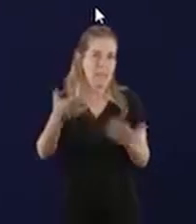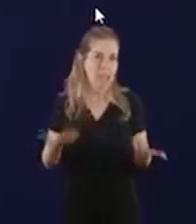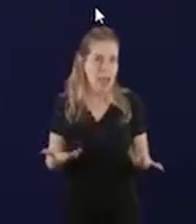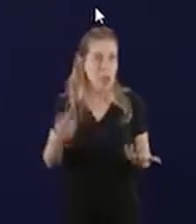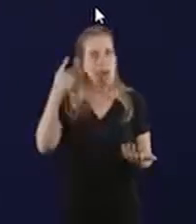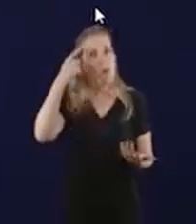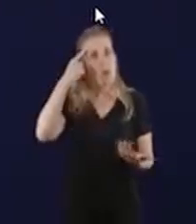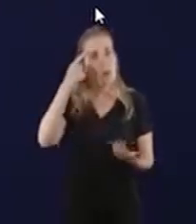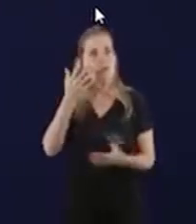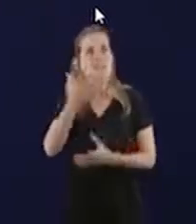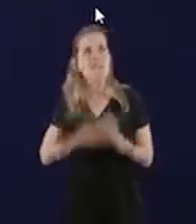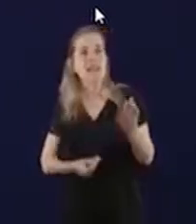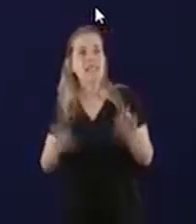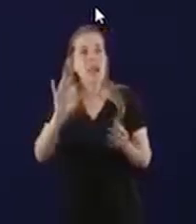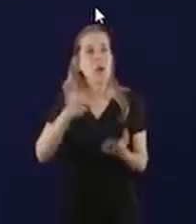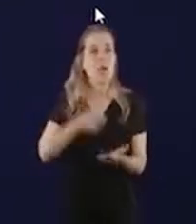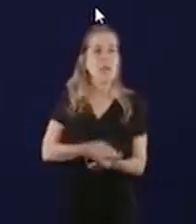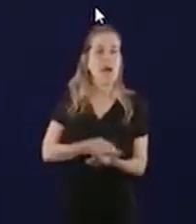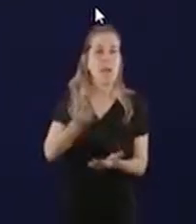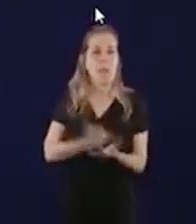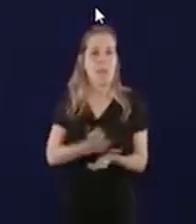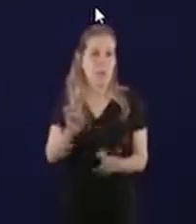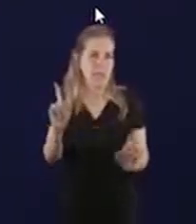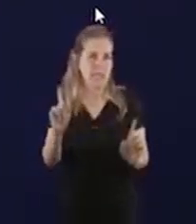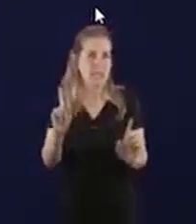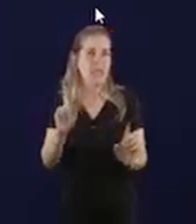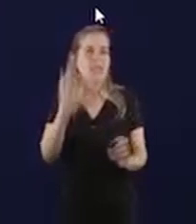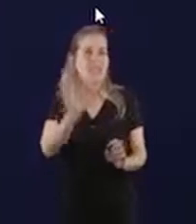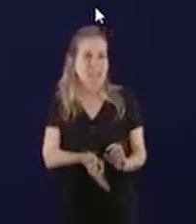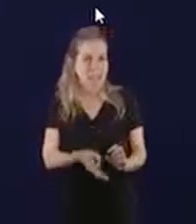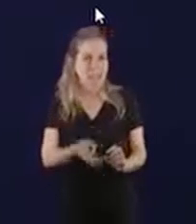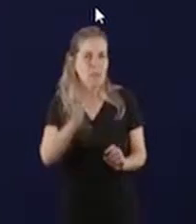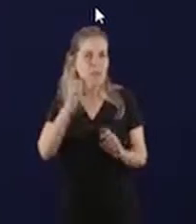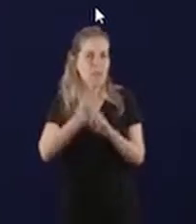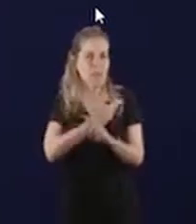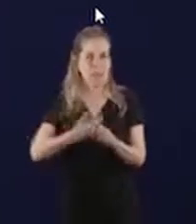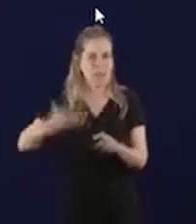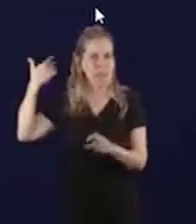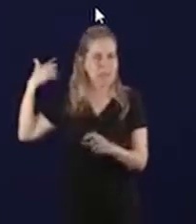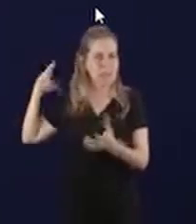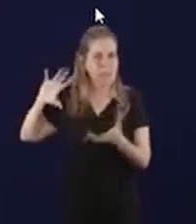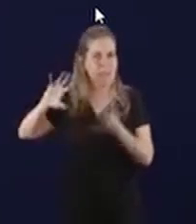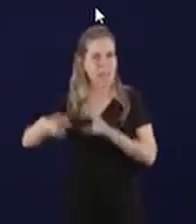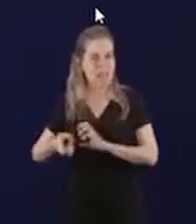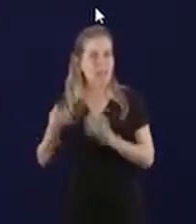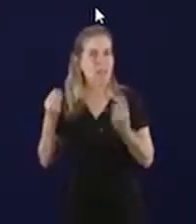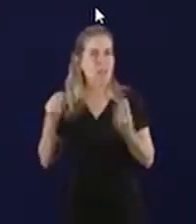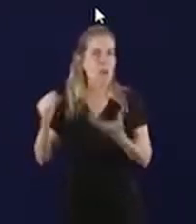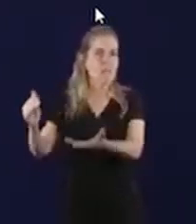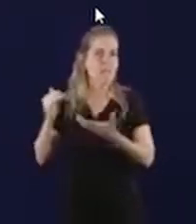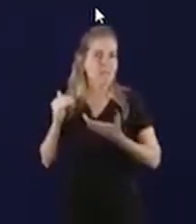traspié menor entendemos el desastre que se ha hecho y el desastre que eh la